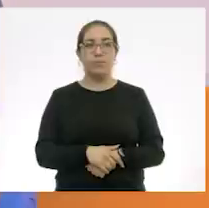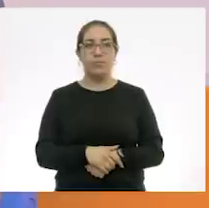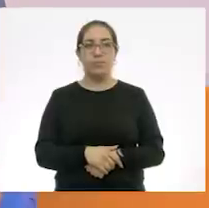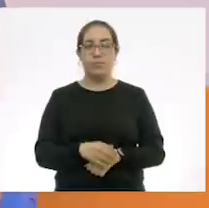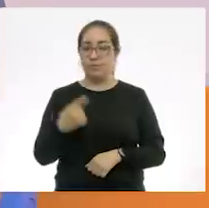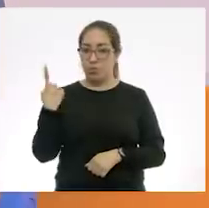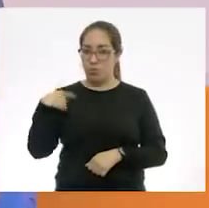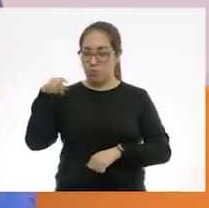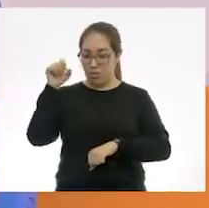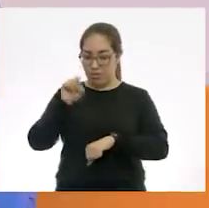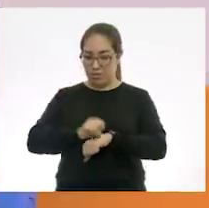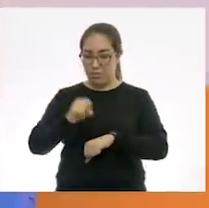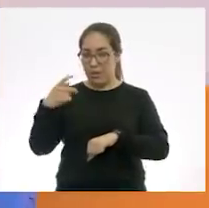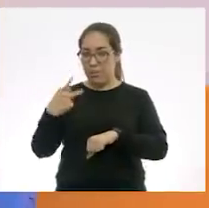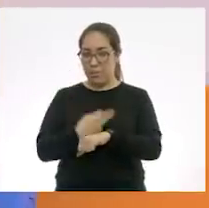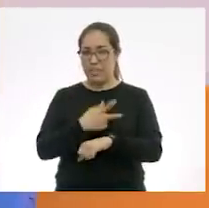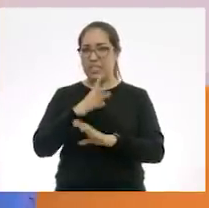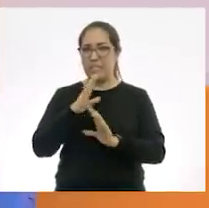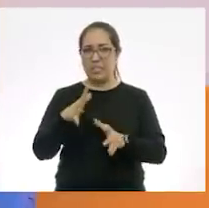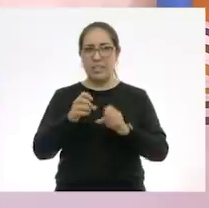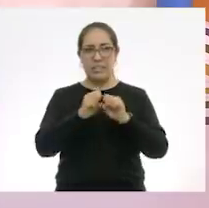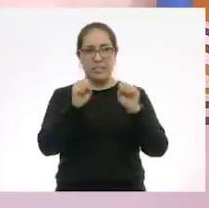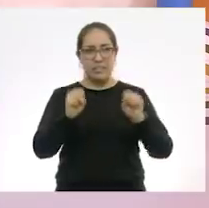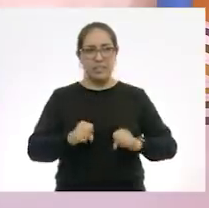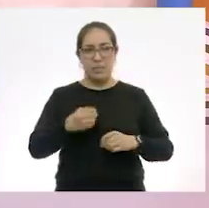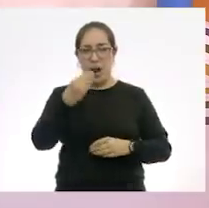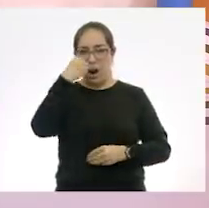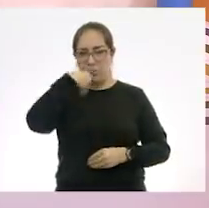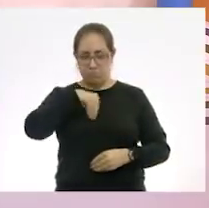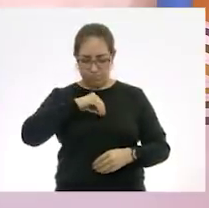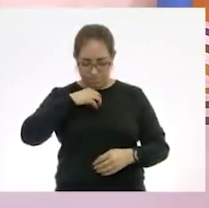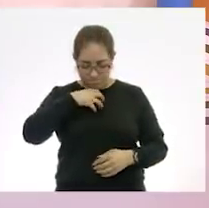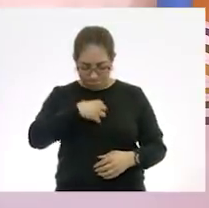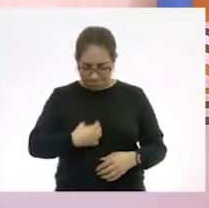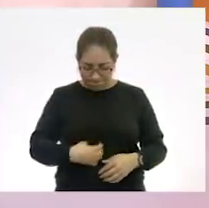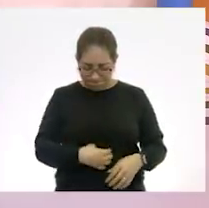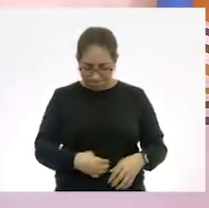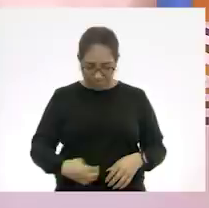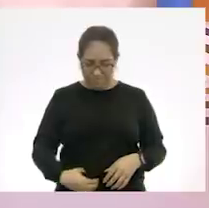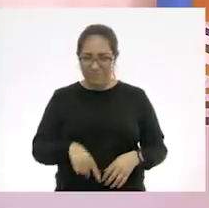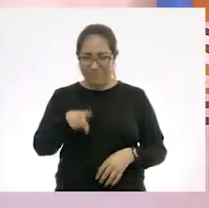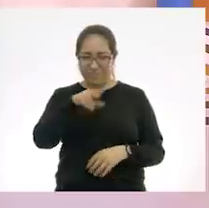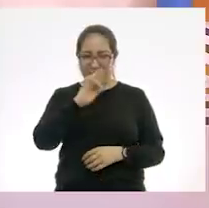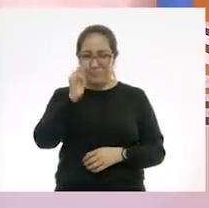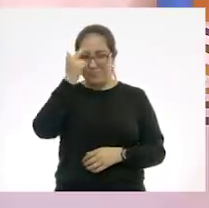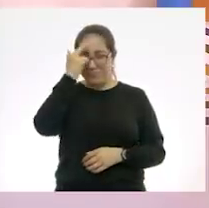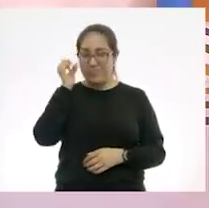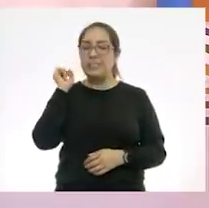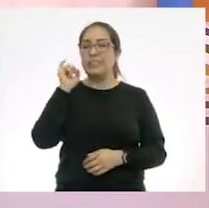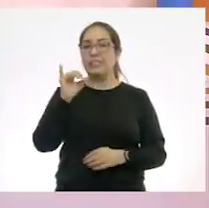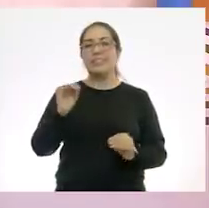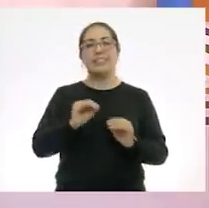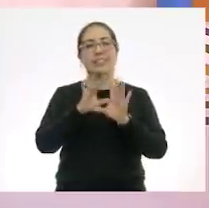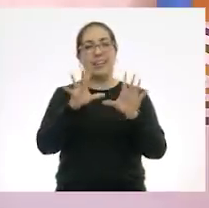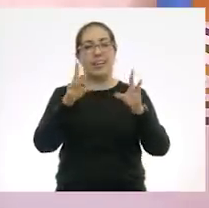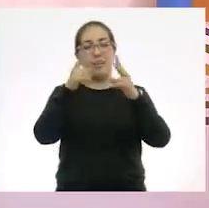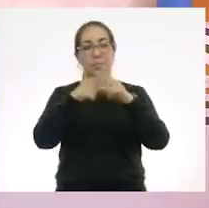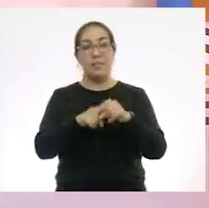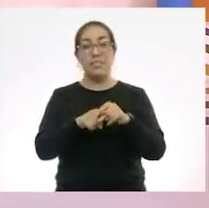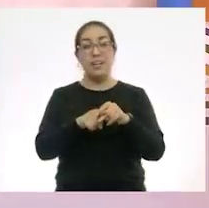semana pasada vimos sistema digestivo. ¿Te acuerdas dónde empezaba? Sí, claro. El sistema digestivo